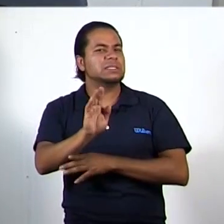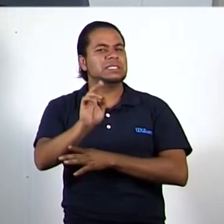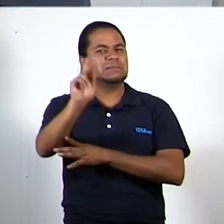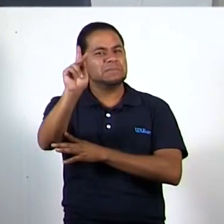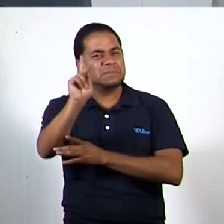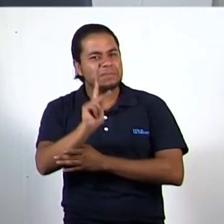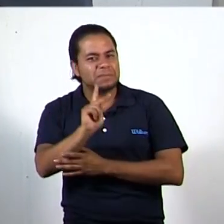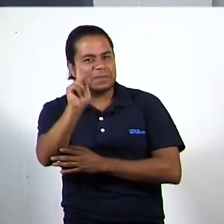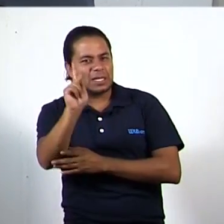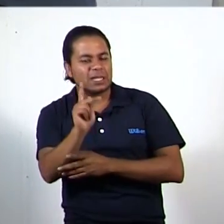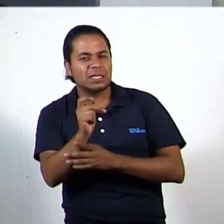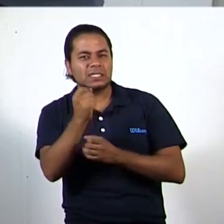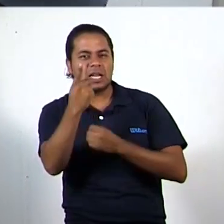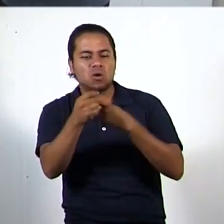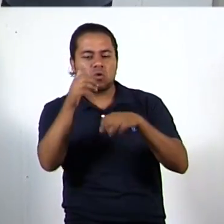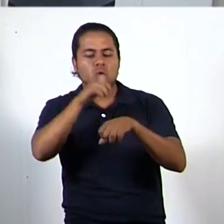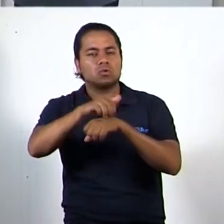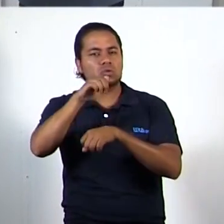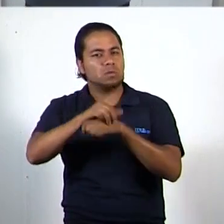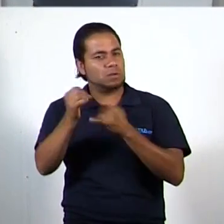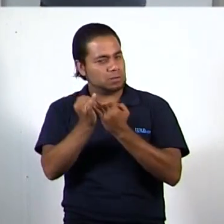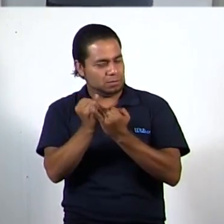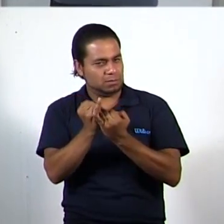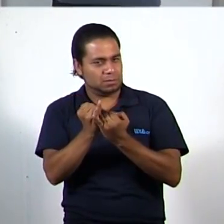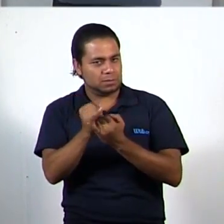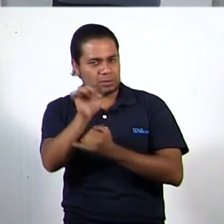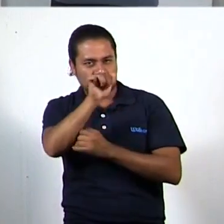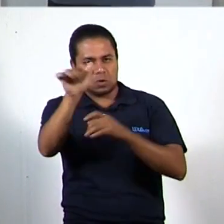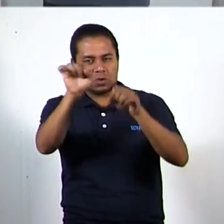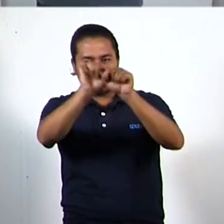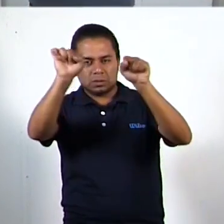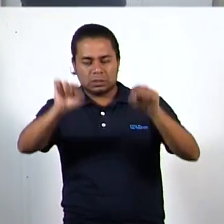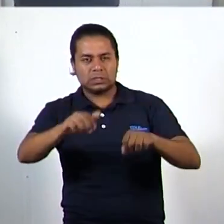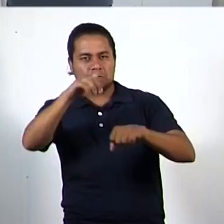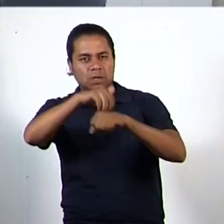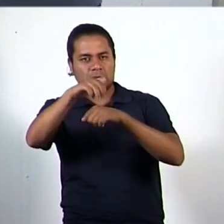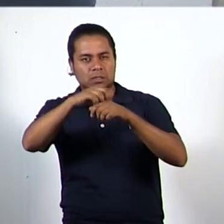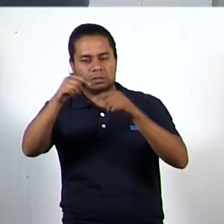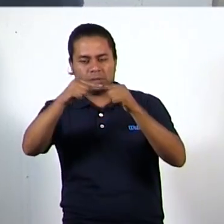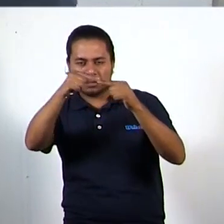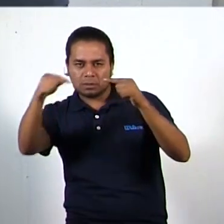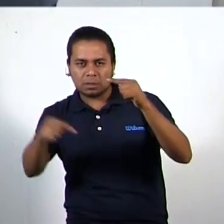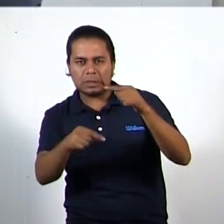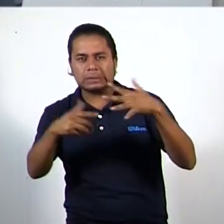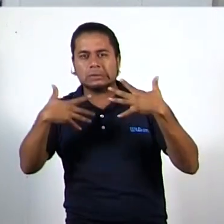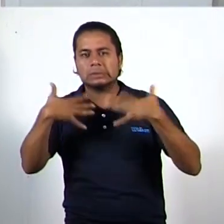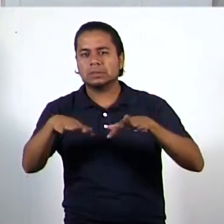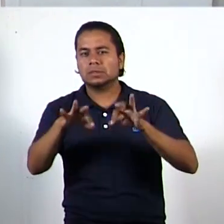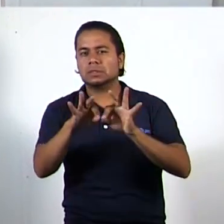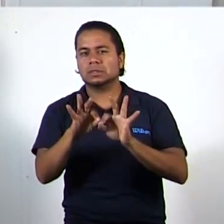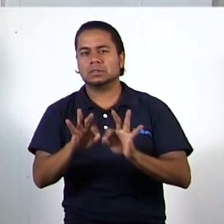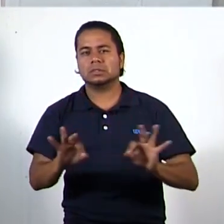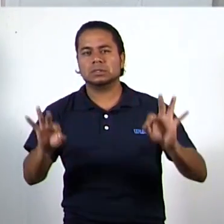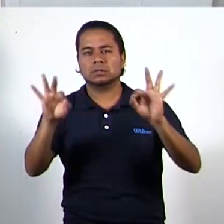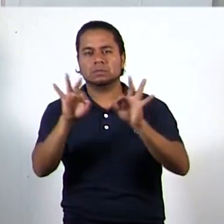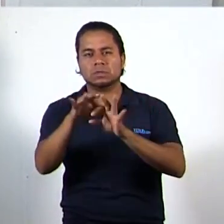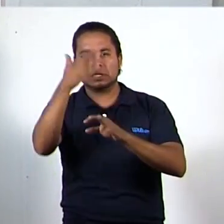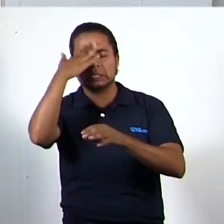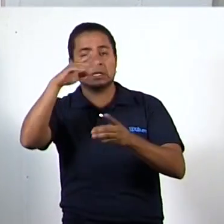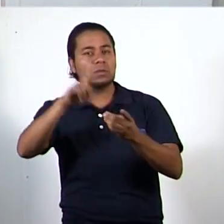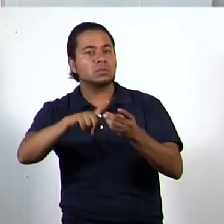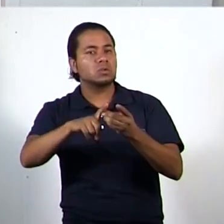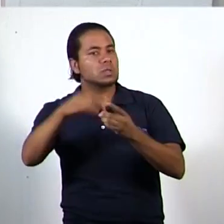con algunos números específicos. Podemos ver otro sistema de numeración y que este es muy importante y que adivina dónde se